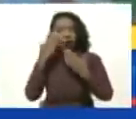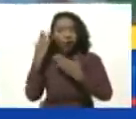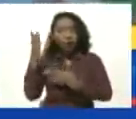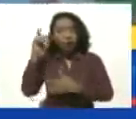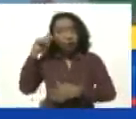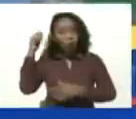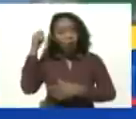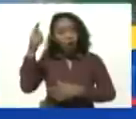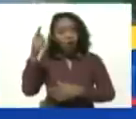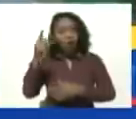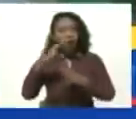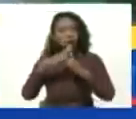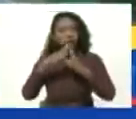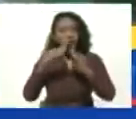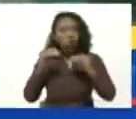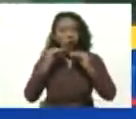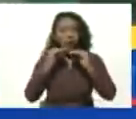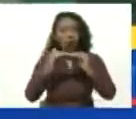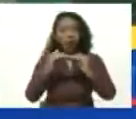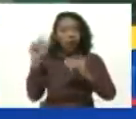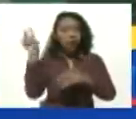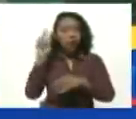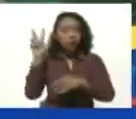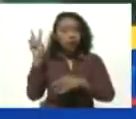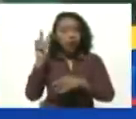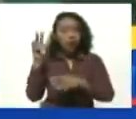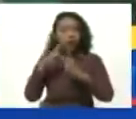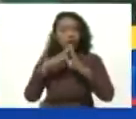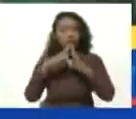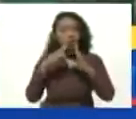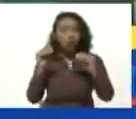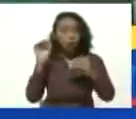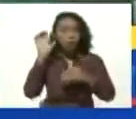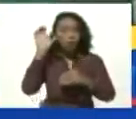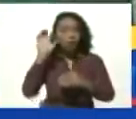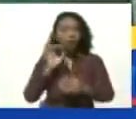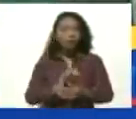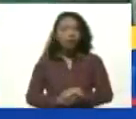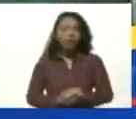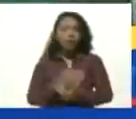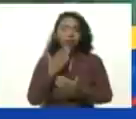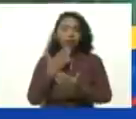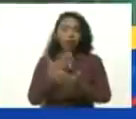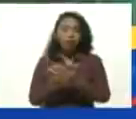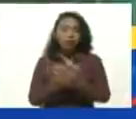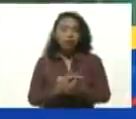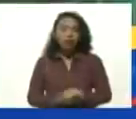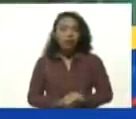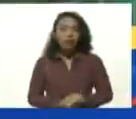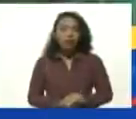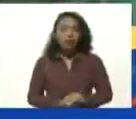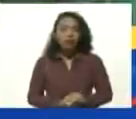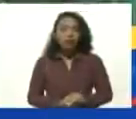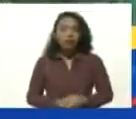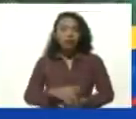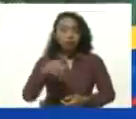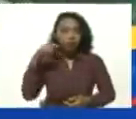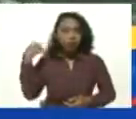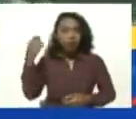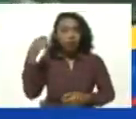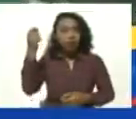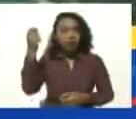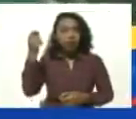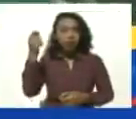Guárico, en todo el llano venezolano y en todo el país. Muchas gracias. Guárico,